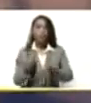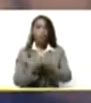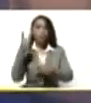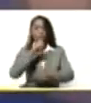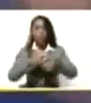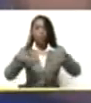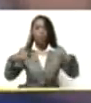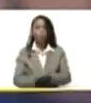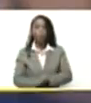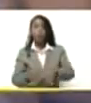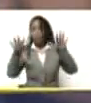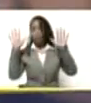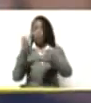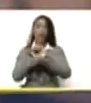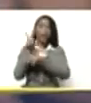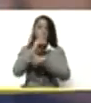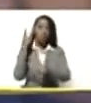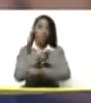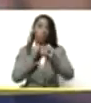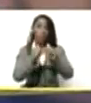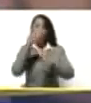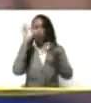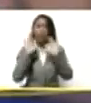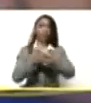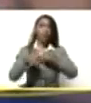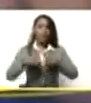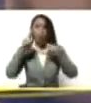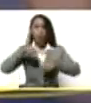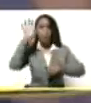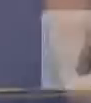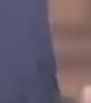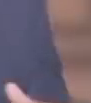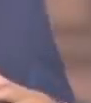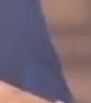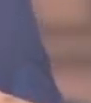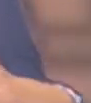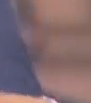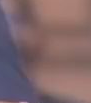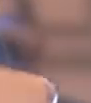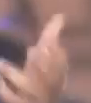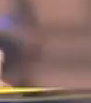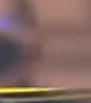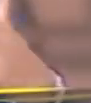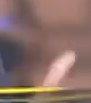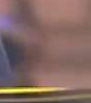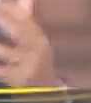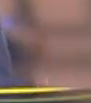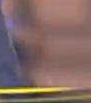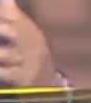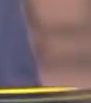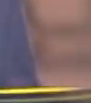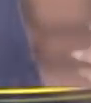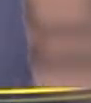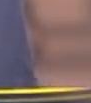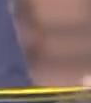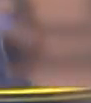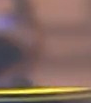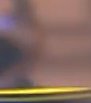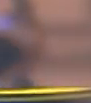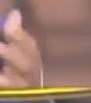así que vamos a cuidarnos yo he dicho y quiero por favor que no se manipule